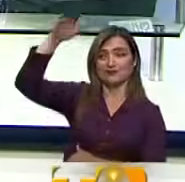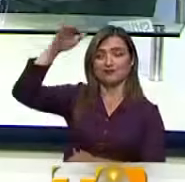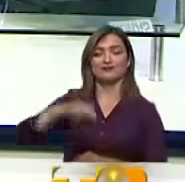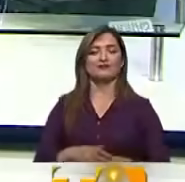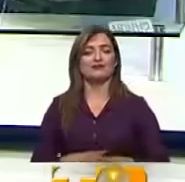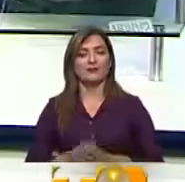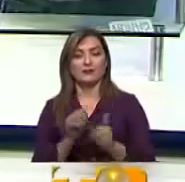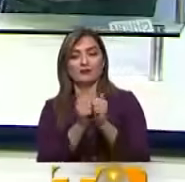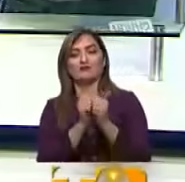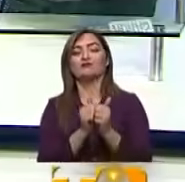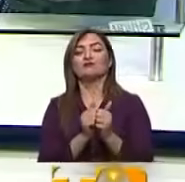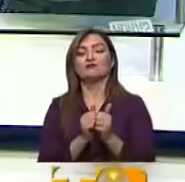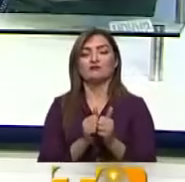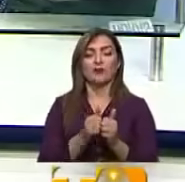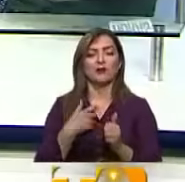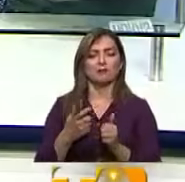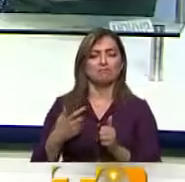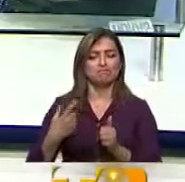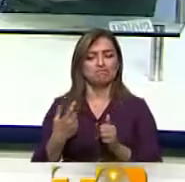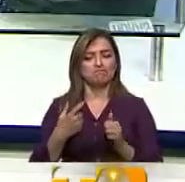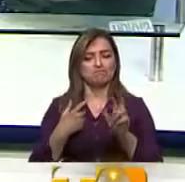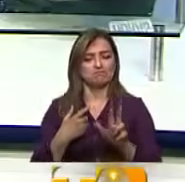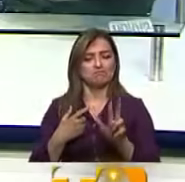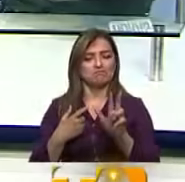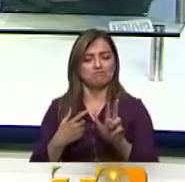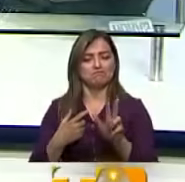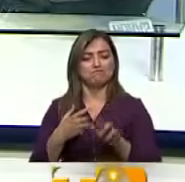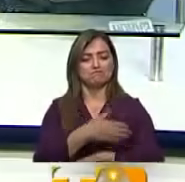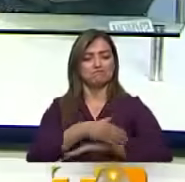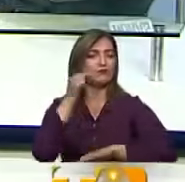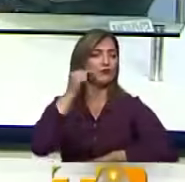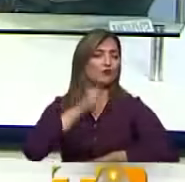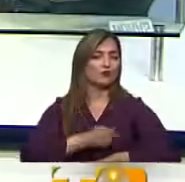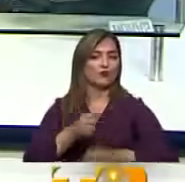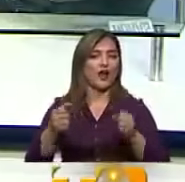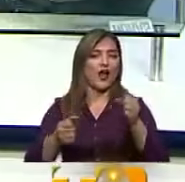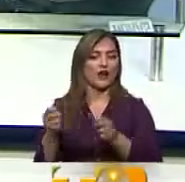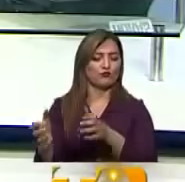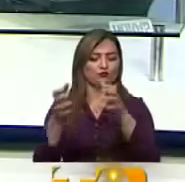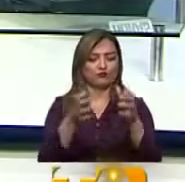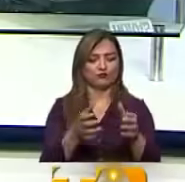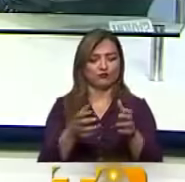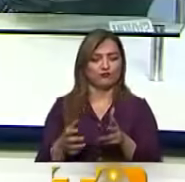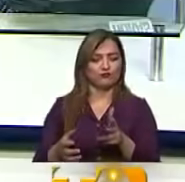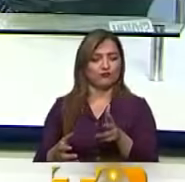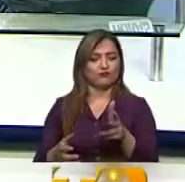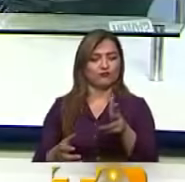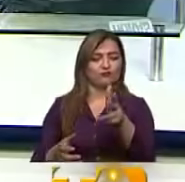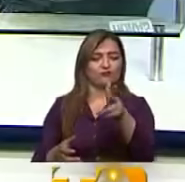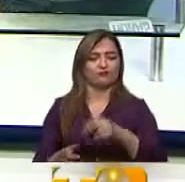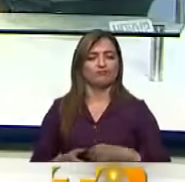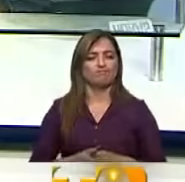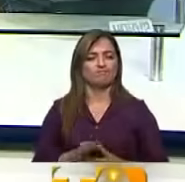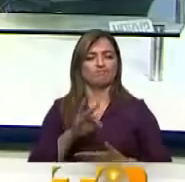héroes deportistas recorrerán las principales calles de la Mariscal. Como pudimos ver, Andrea, han realizado todos estos monigotes